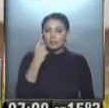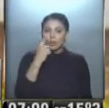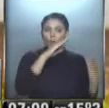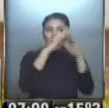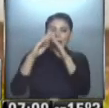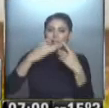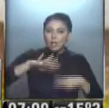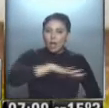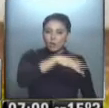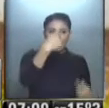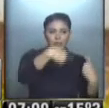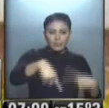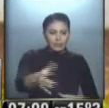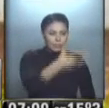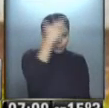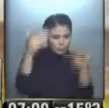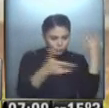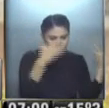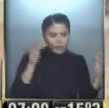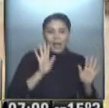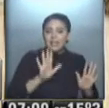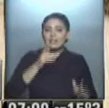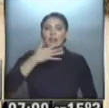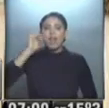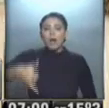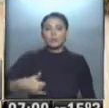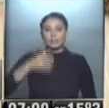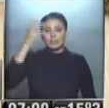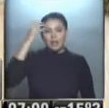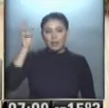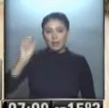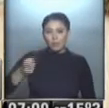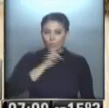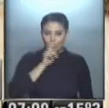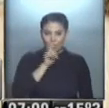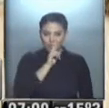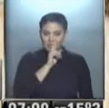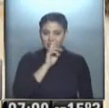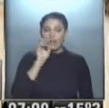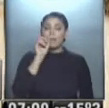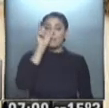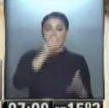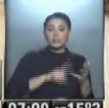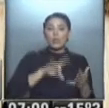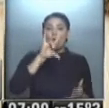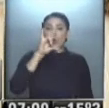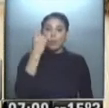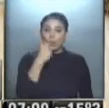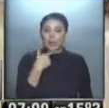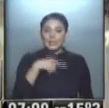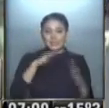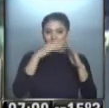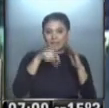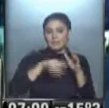policiales y ordenados por la jueza de instrucción número 5 maría luisa pérez vara al ser detenido lukas estaba en su casa unas